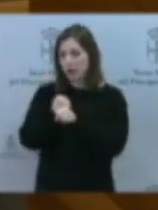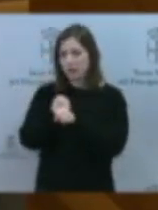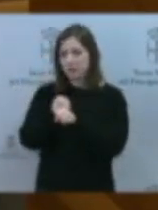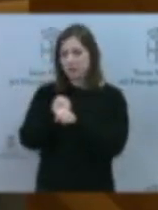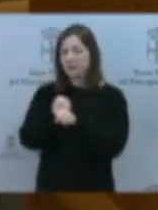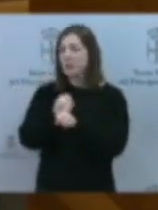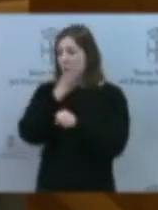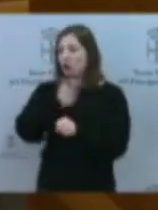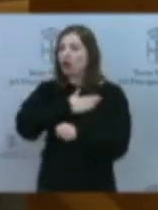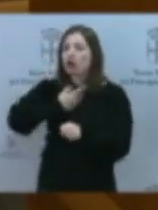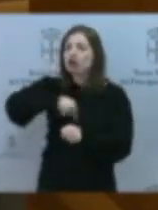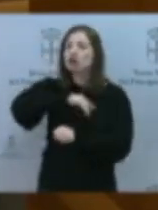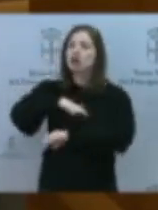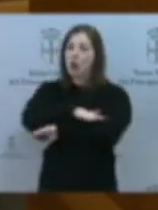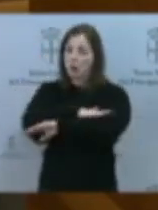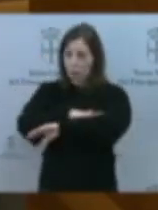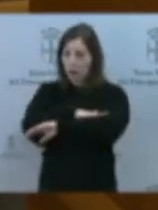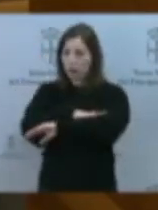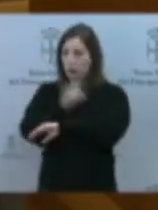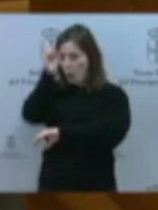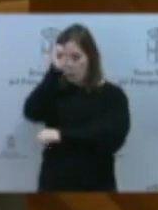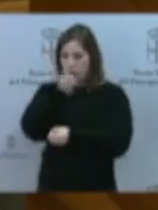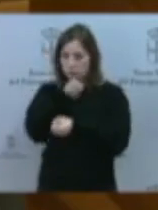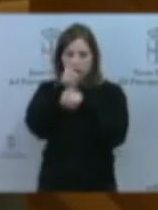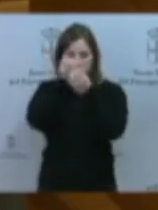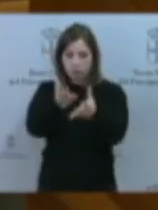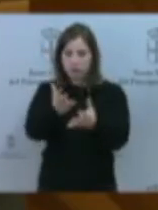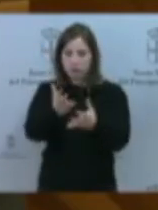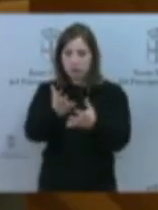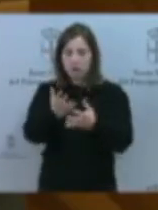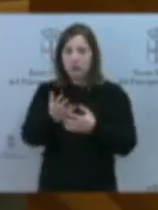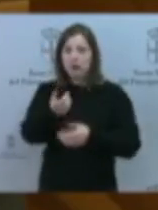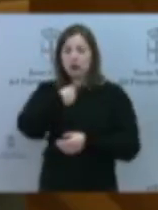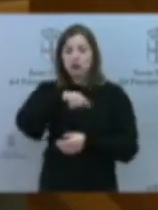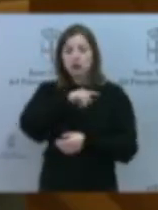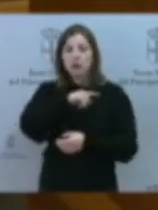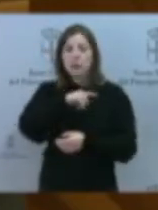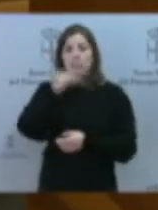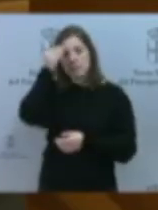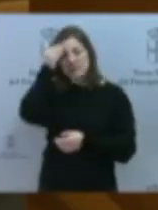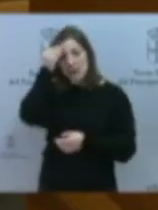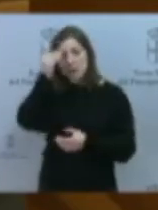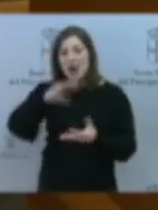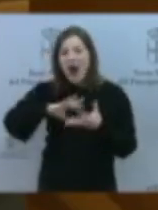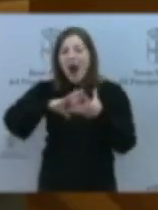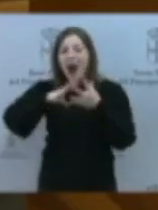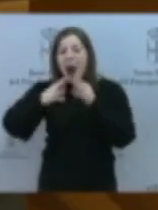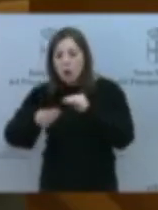posición, lo acabo de decir, y creemos que además cualquier ajuste tiene que ser fruto del acuerdo con las organizaciones